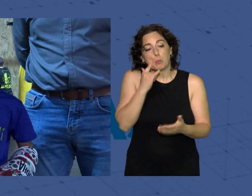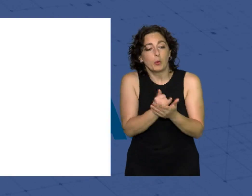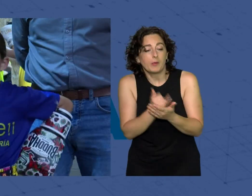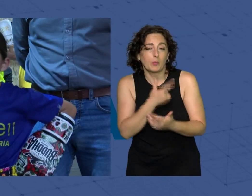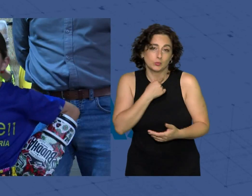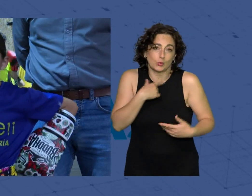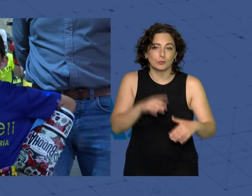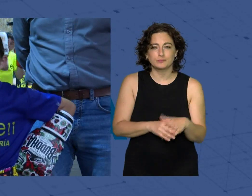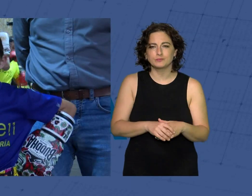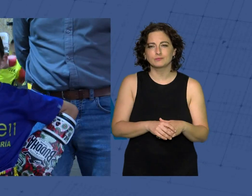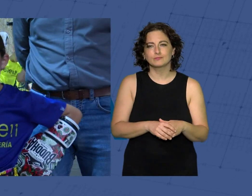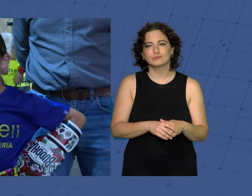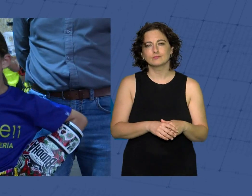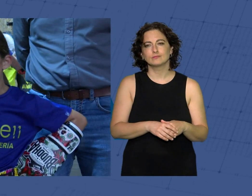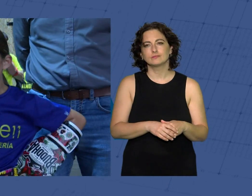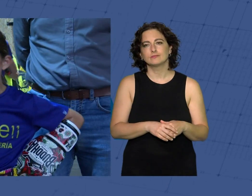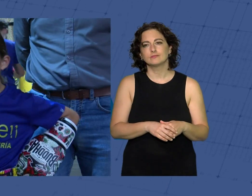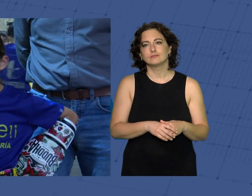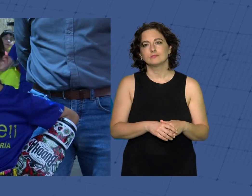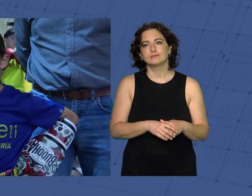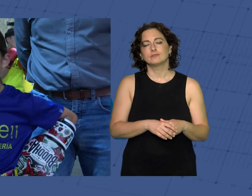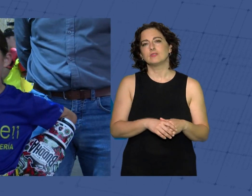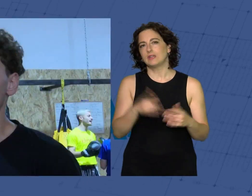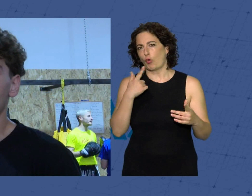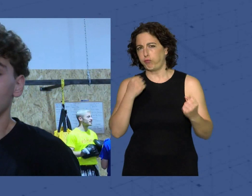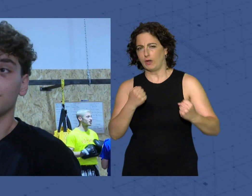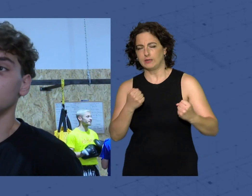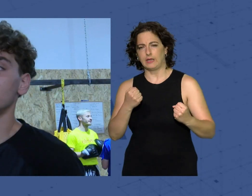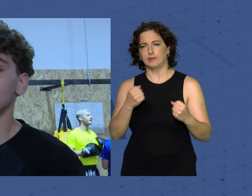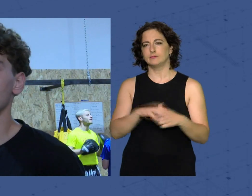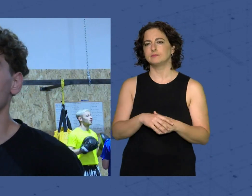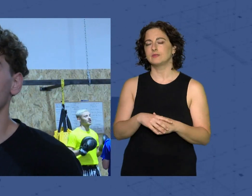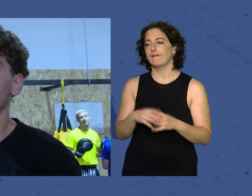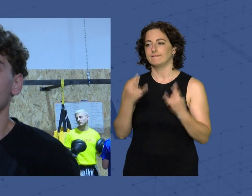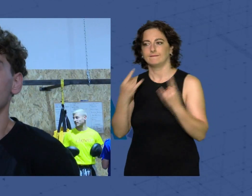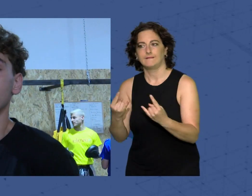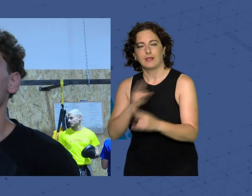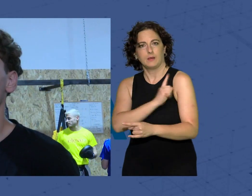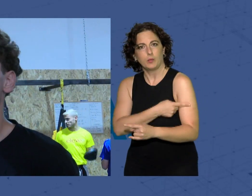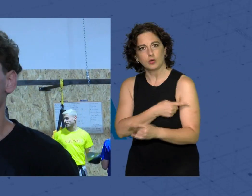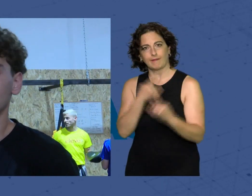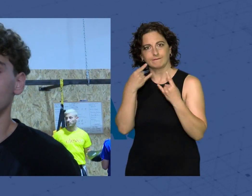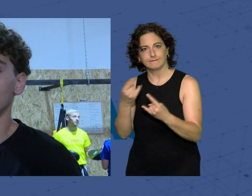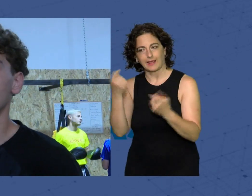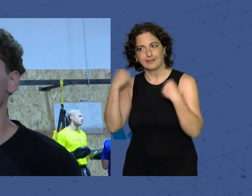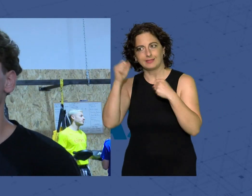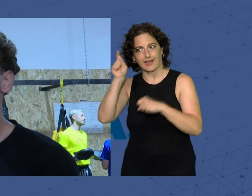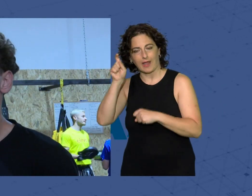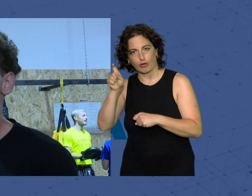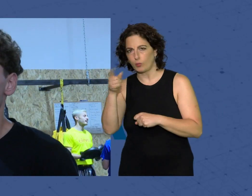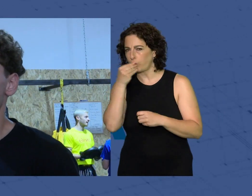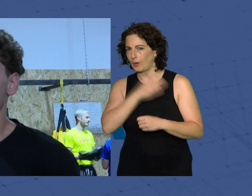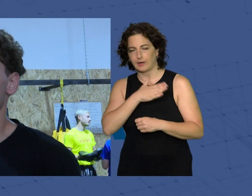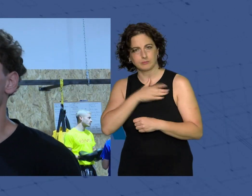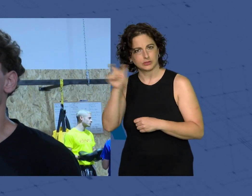gustó pues tengo los lados fuertes. Y me enganchó el deporte me engancharon mis entrenadores la verdad que son muy buenas personas